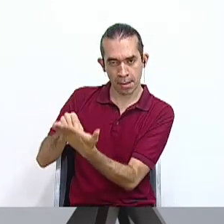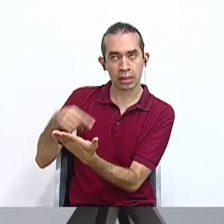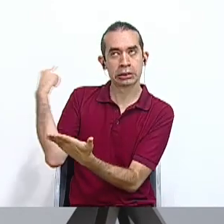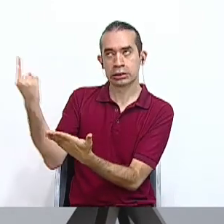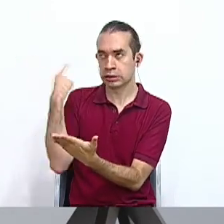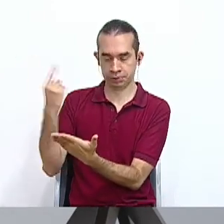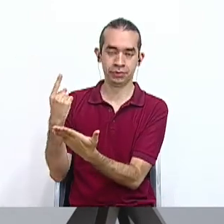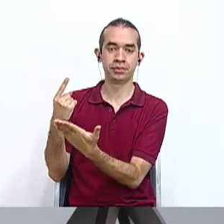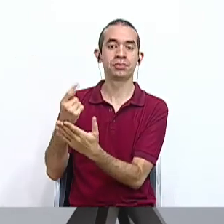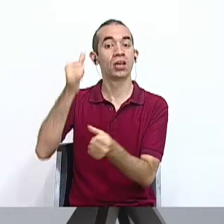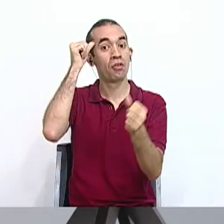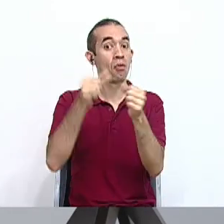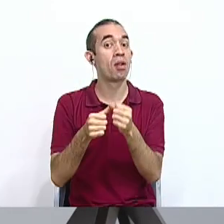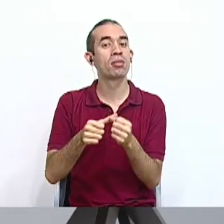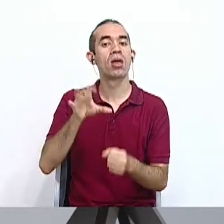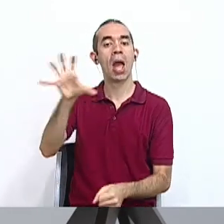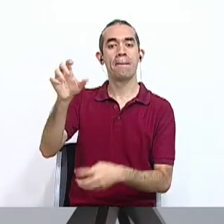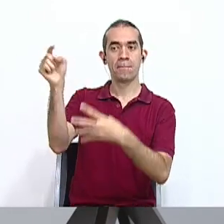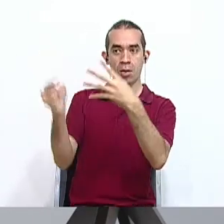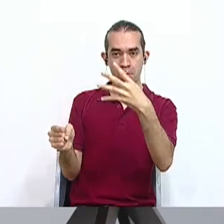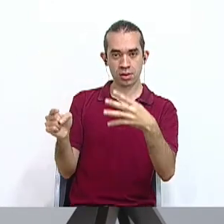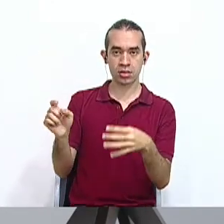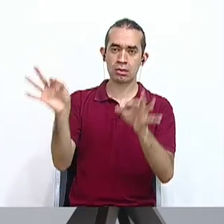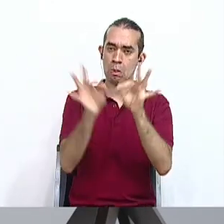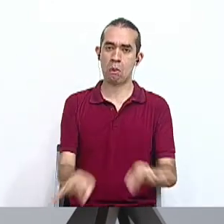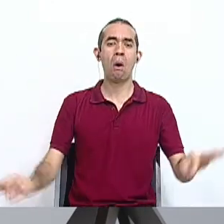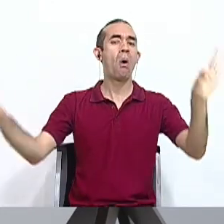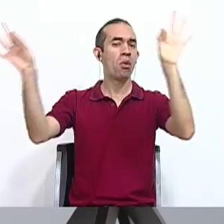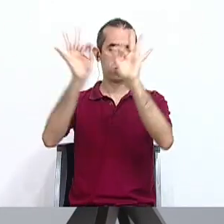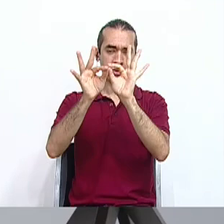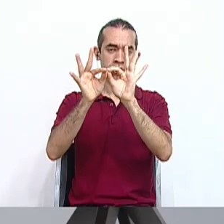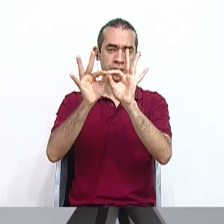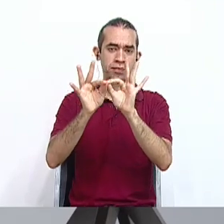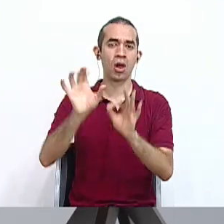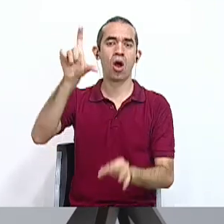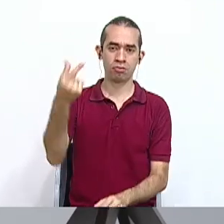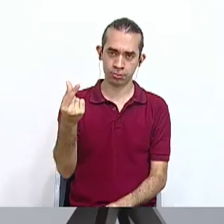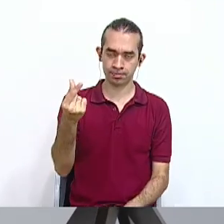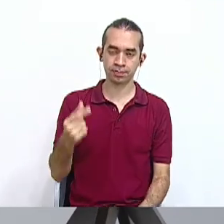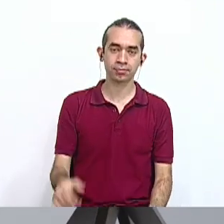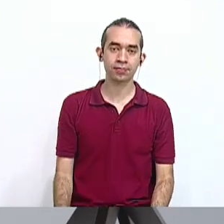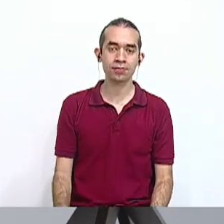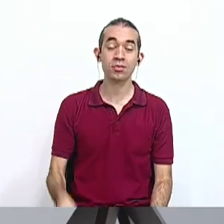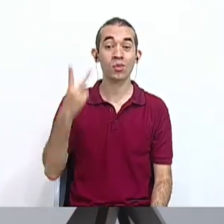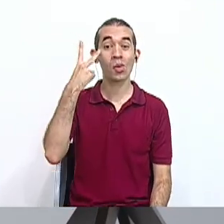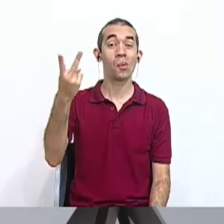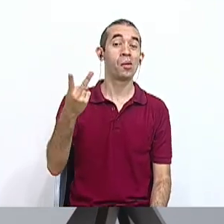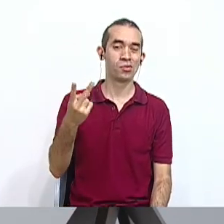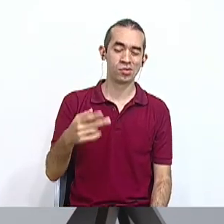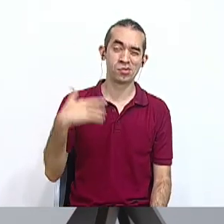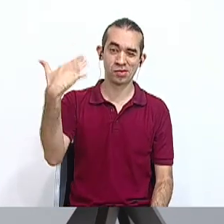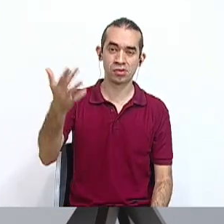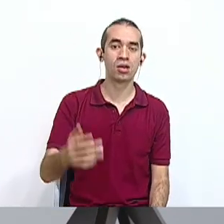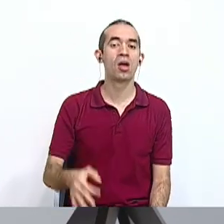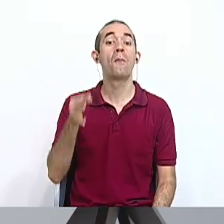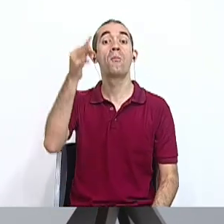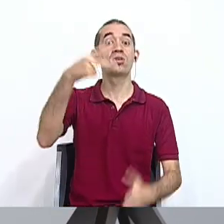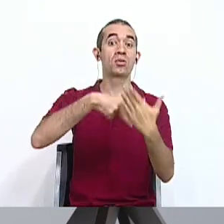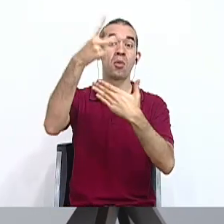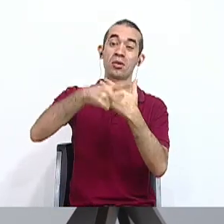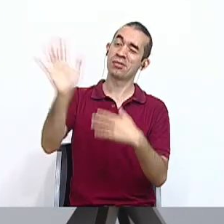y recordar las propiedades fundamentales que tienen los logaritmos. Nos vemos hasta el próximo